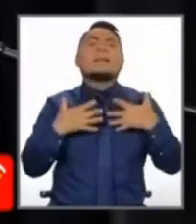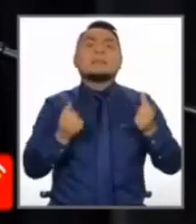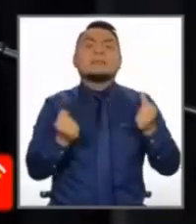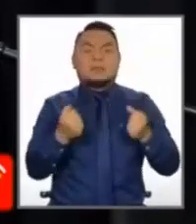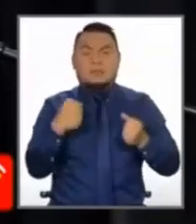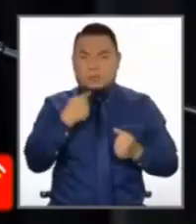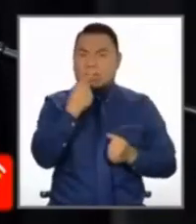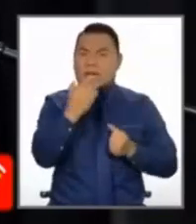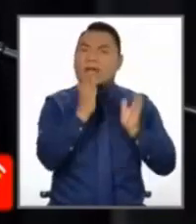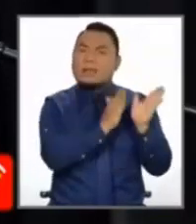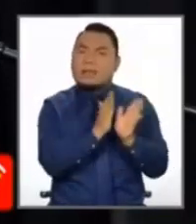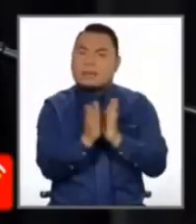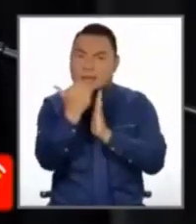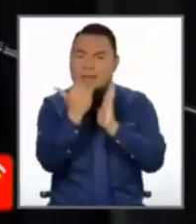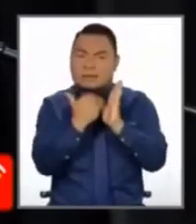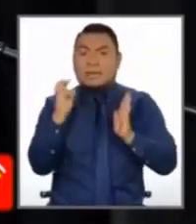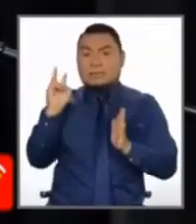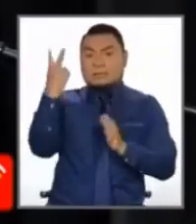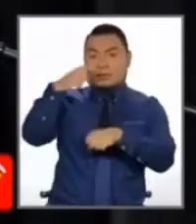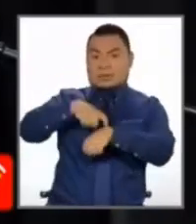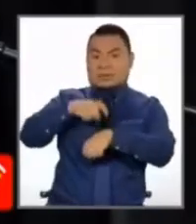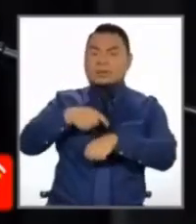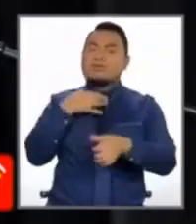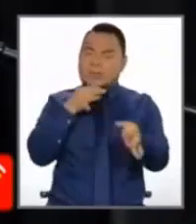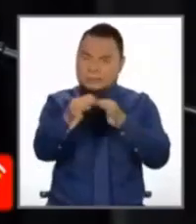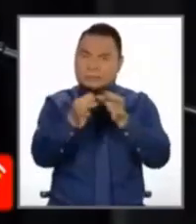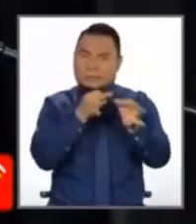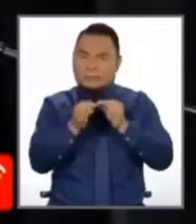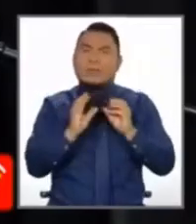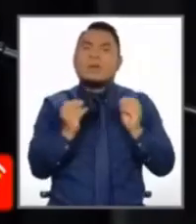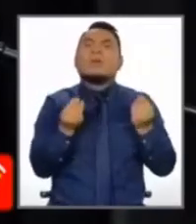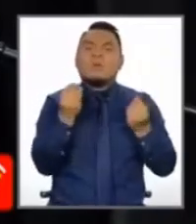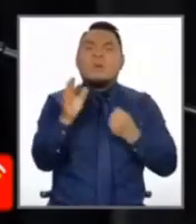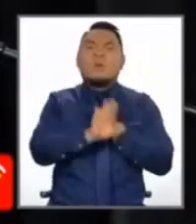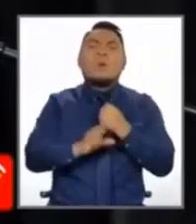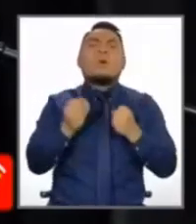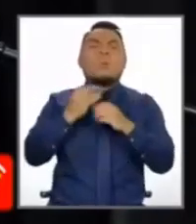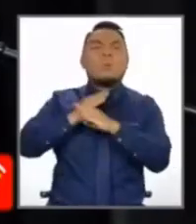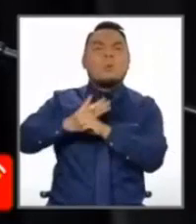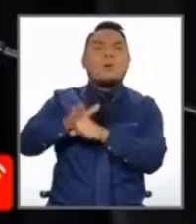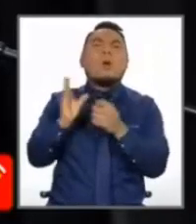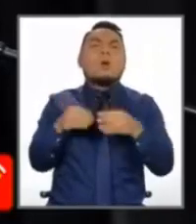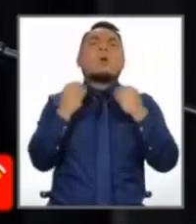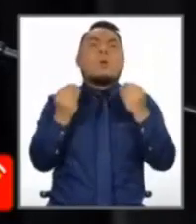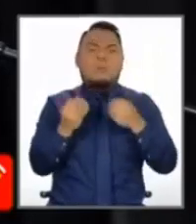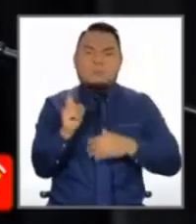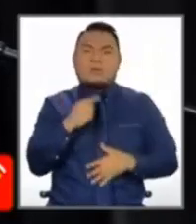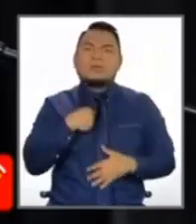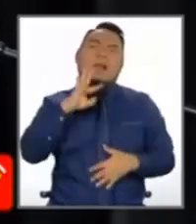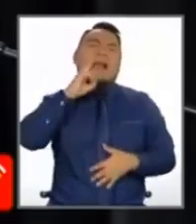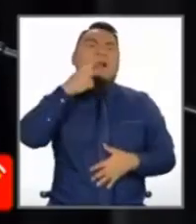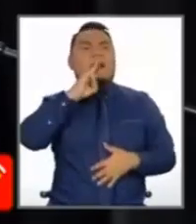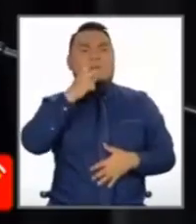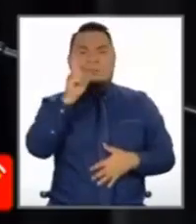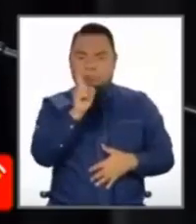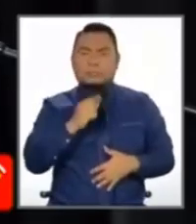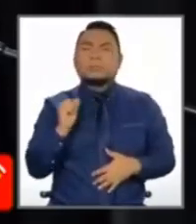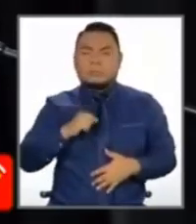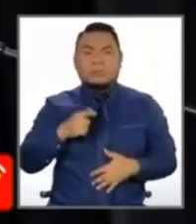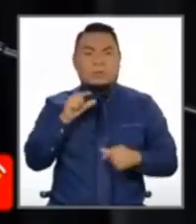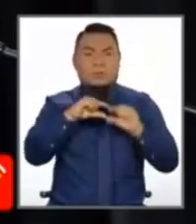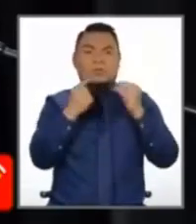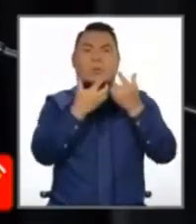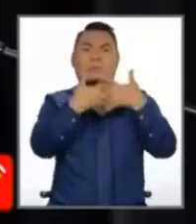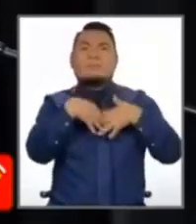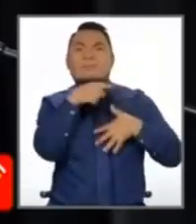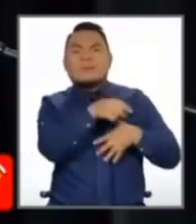voy a detallar en el segundo bloque. Tenemos un plan de salud para combatir la pandemia y no para charlatanerías de un grupo de